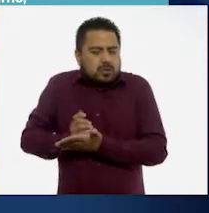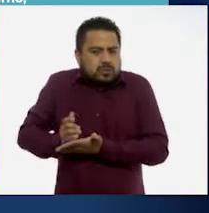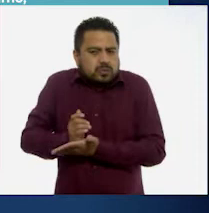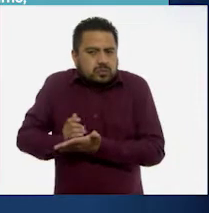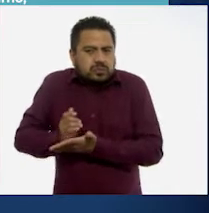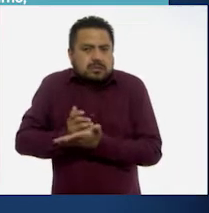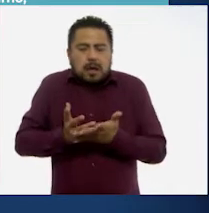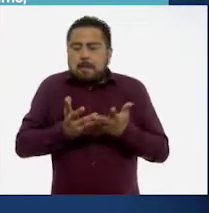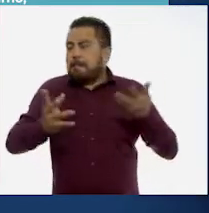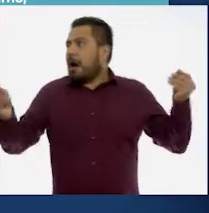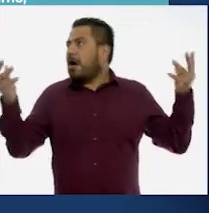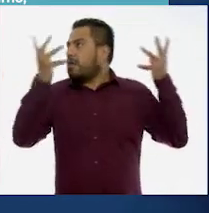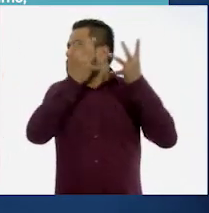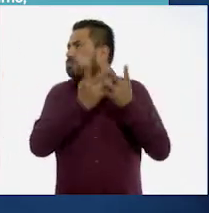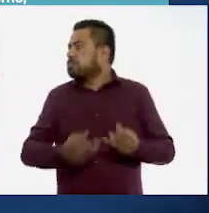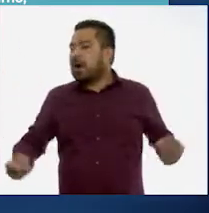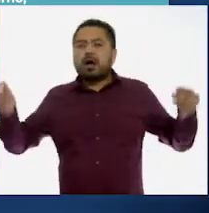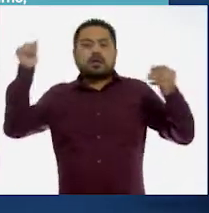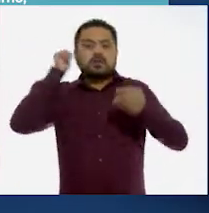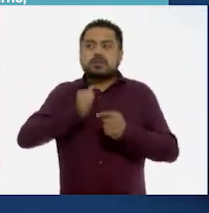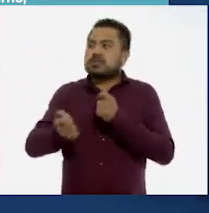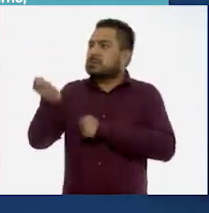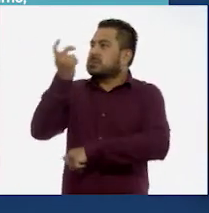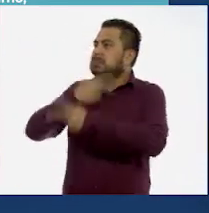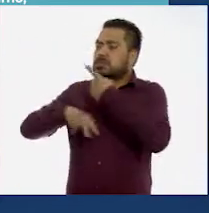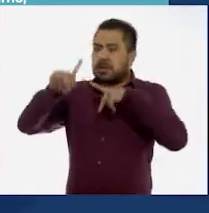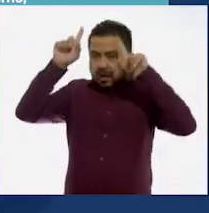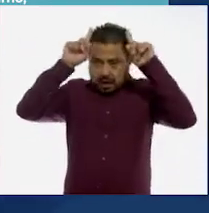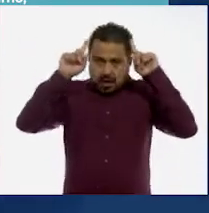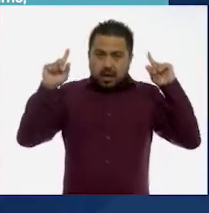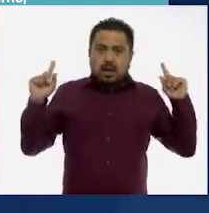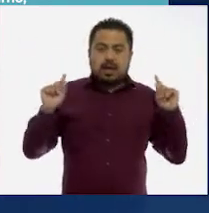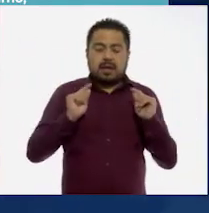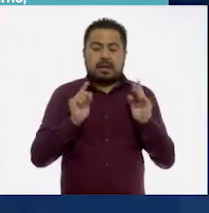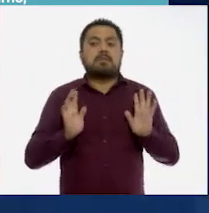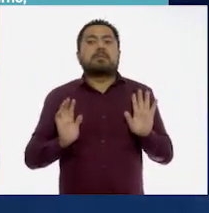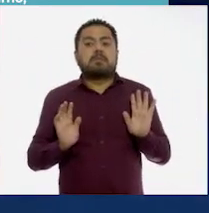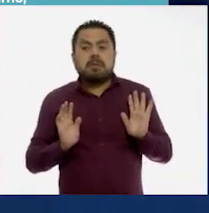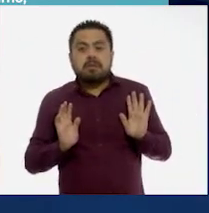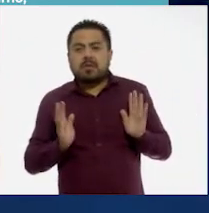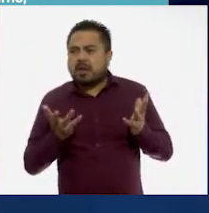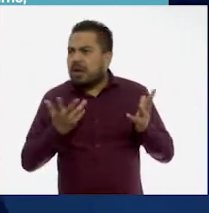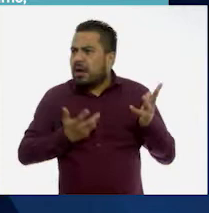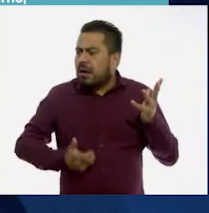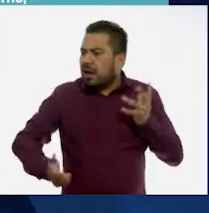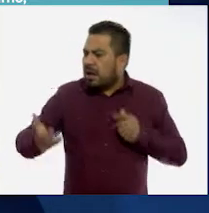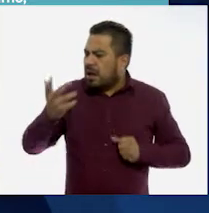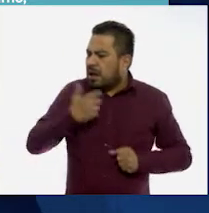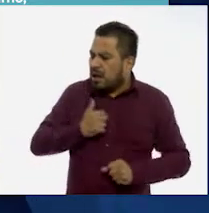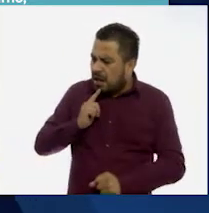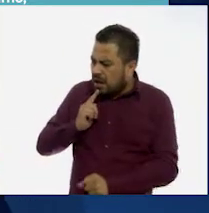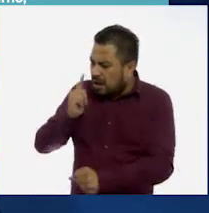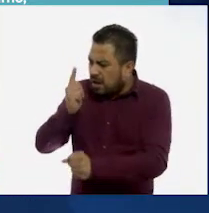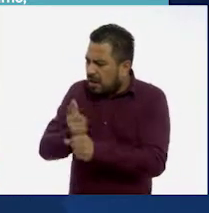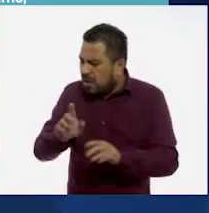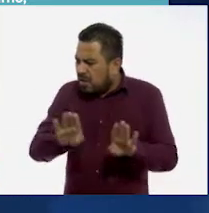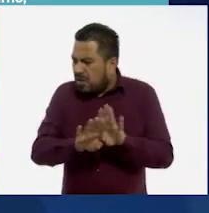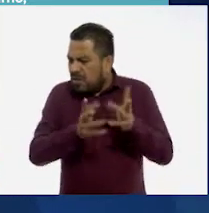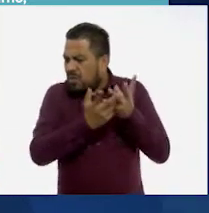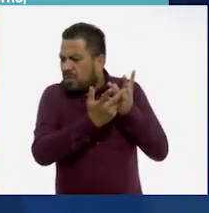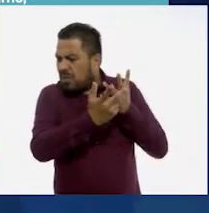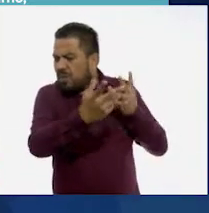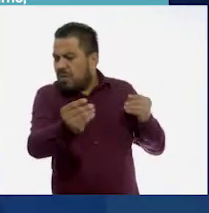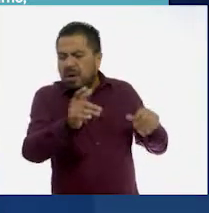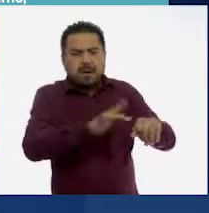y desaparecía siempre que llegaba la enfermera de turno. A pesar del susto que les dio ver cómo se desvanecía,